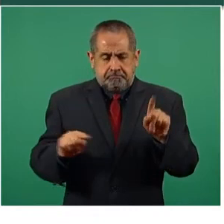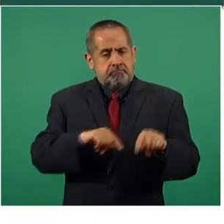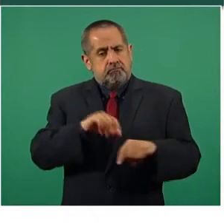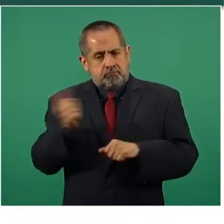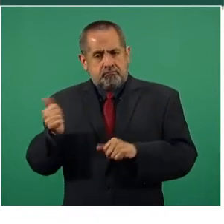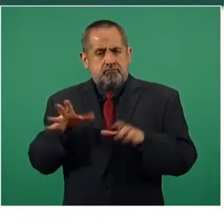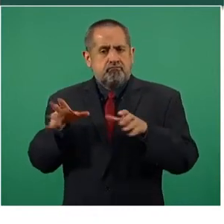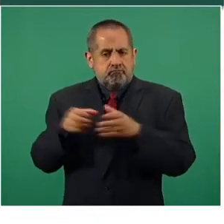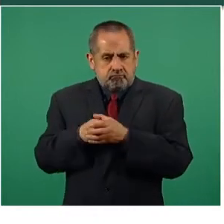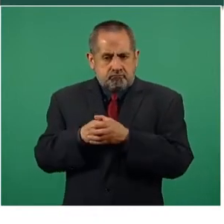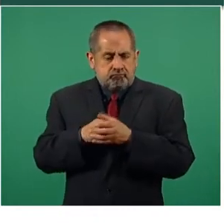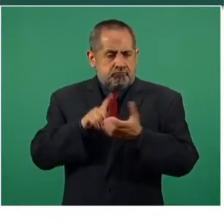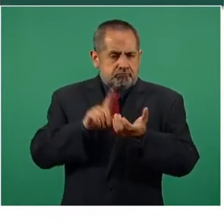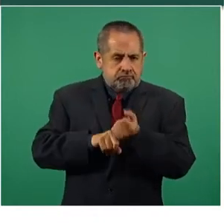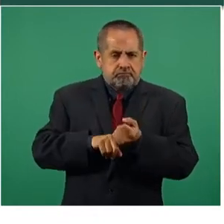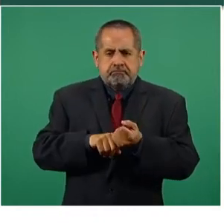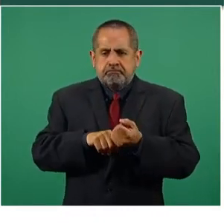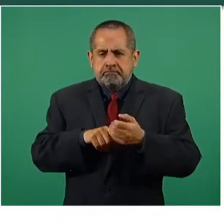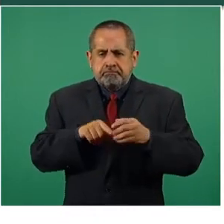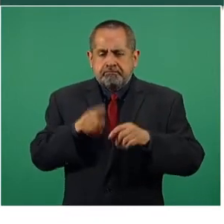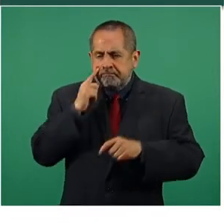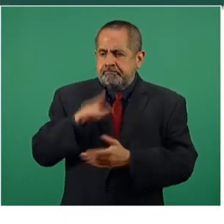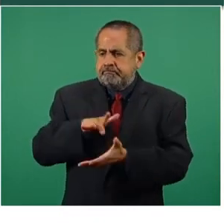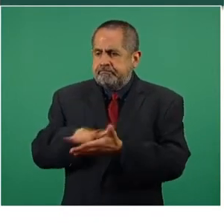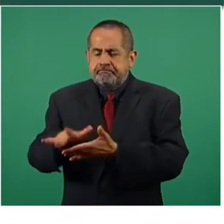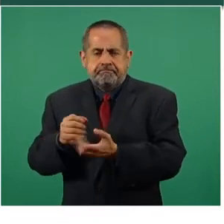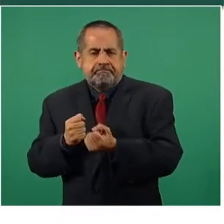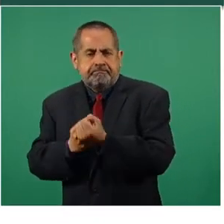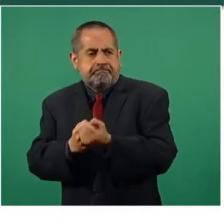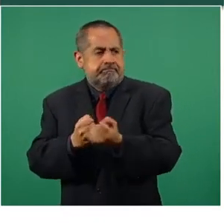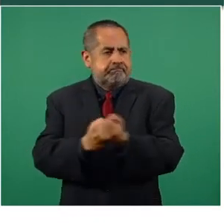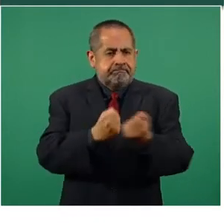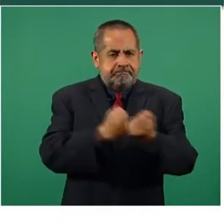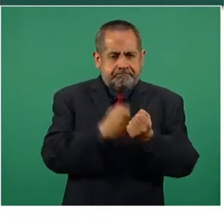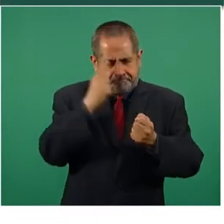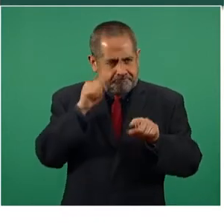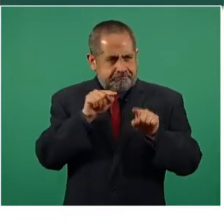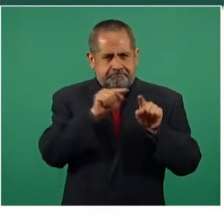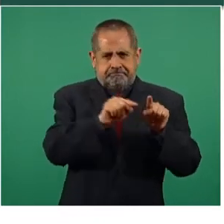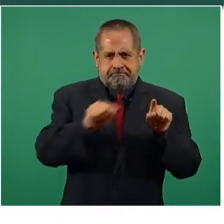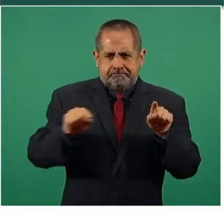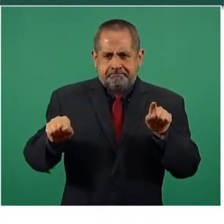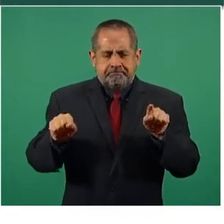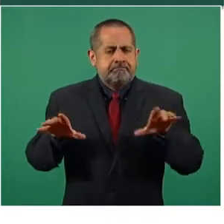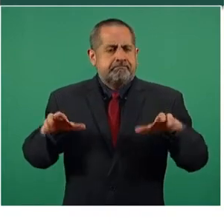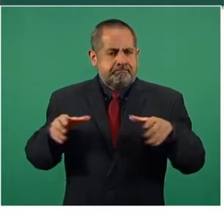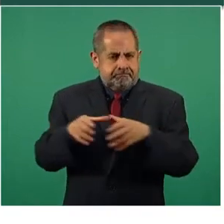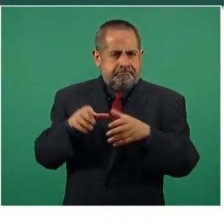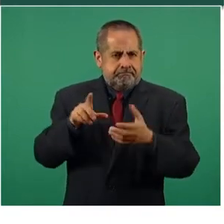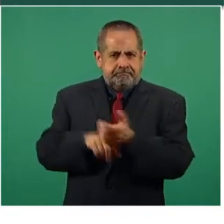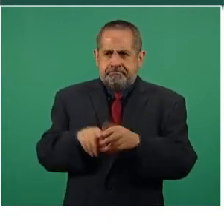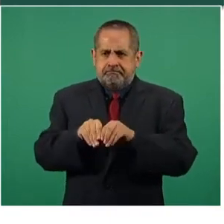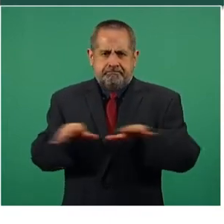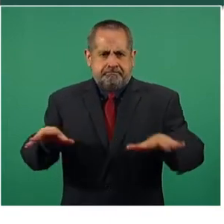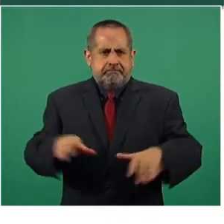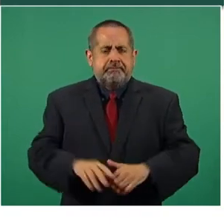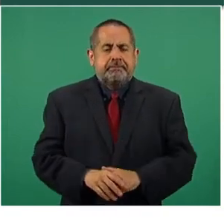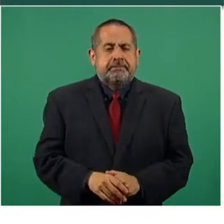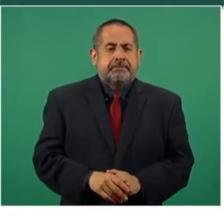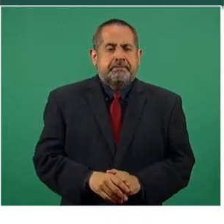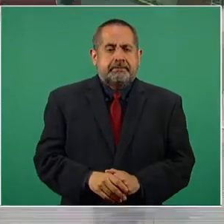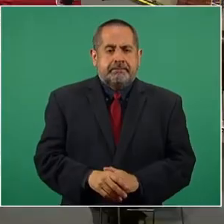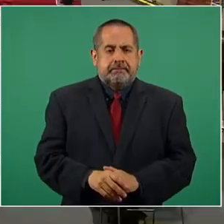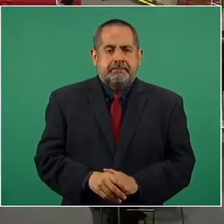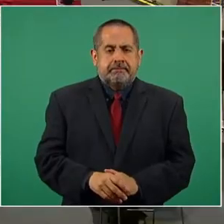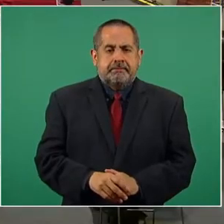operaciones que consideramos de apoyo a las propias operaciones del personal desplegado.